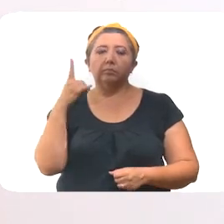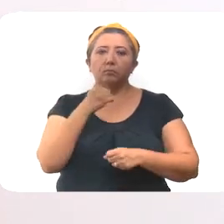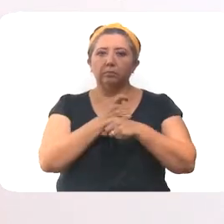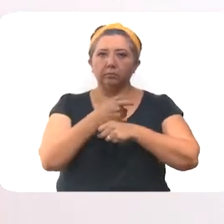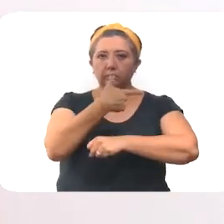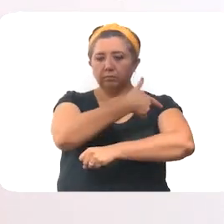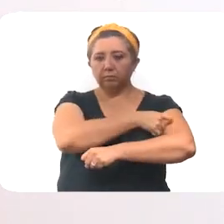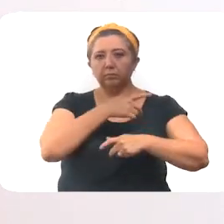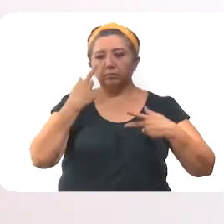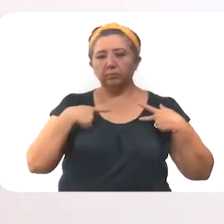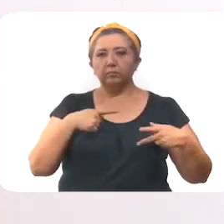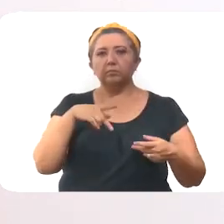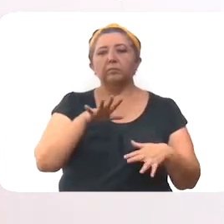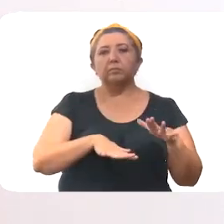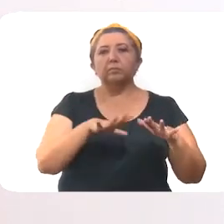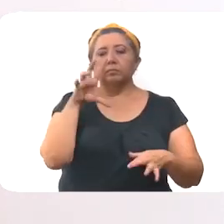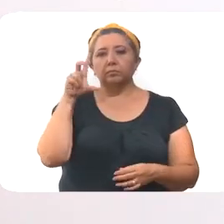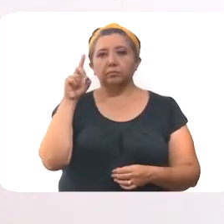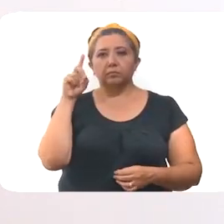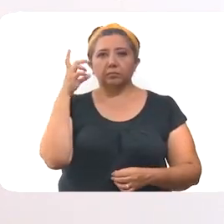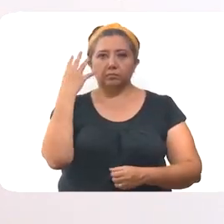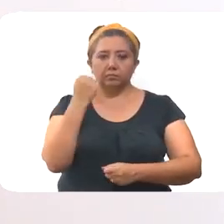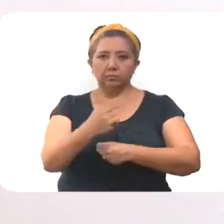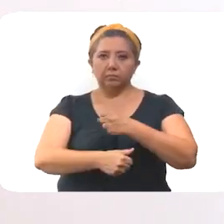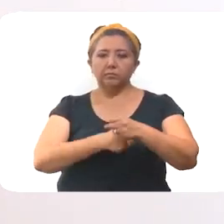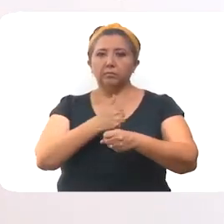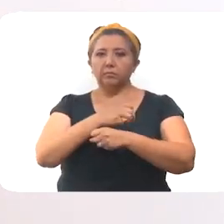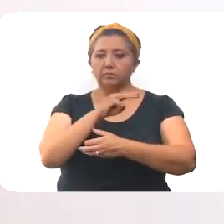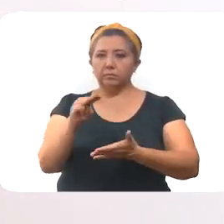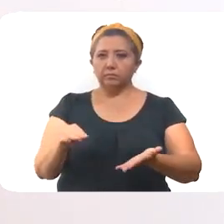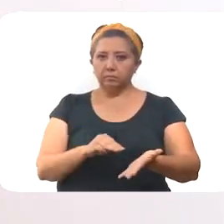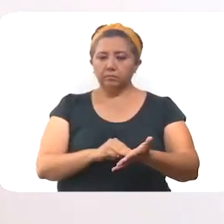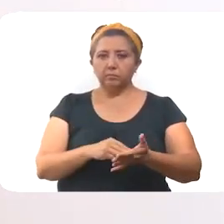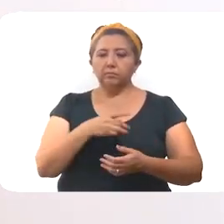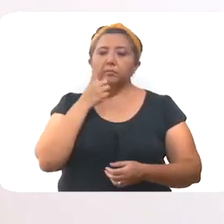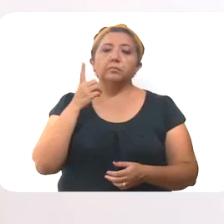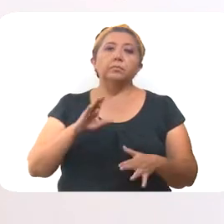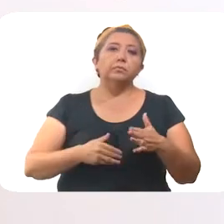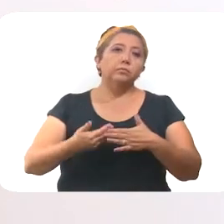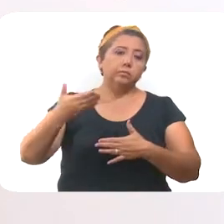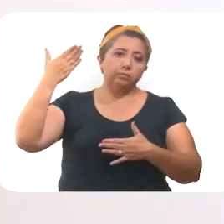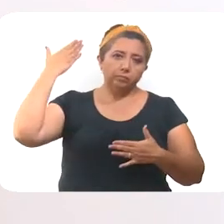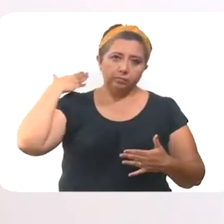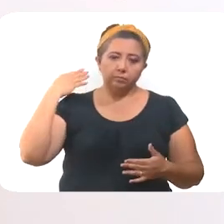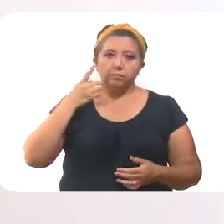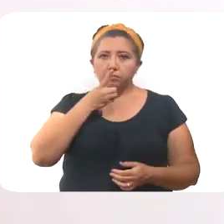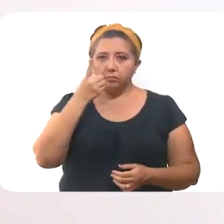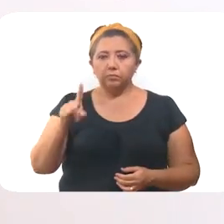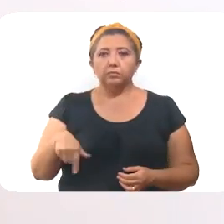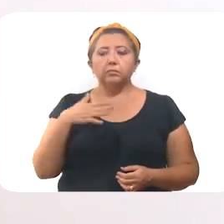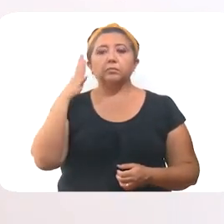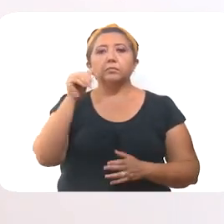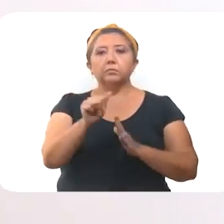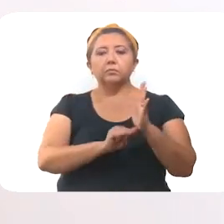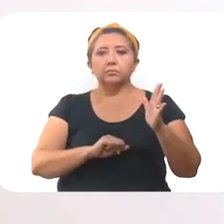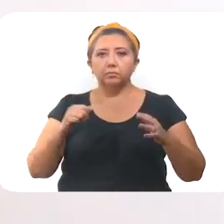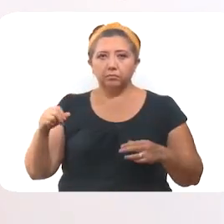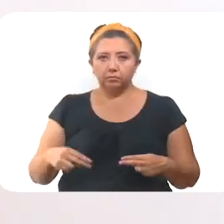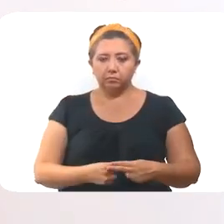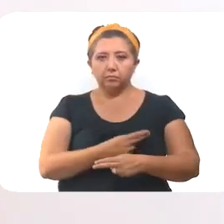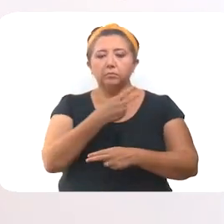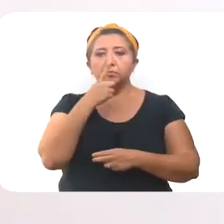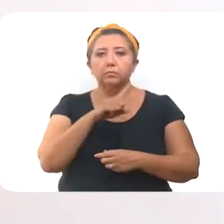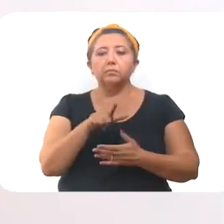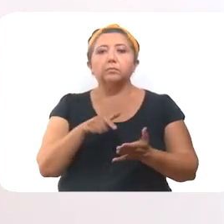aplicarán primeras dosis a las personas de entre 30 y 39 años de Mérida. Como en ocasiones anteriores, será según meses de nacimiento